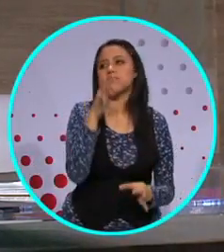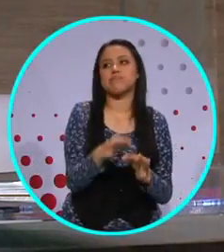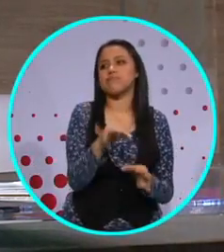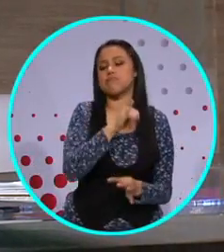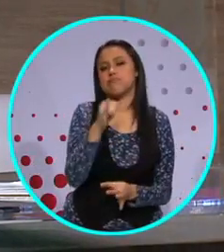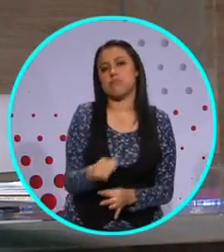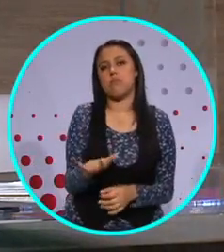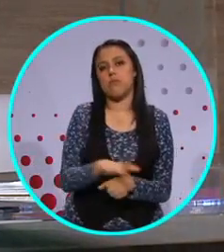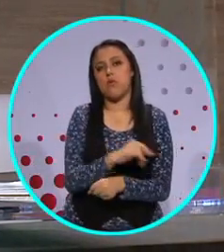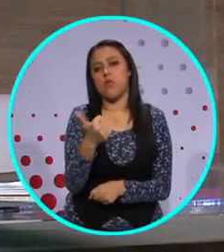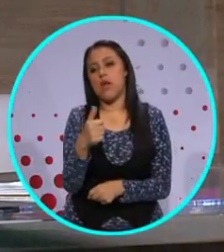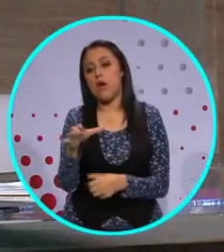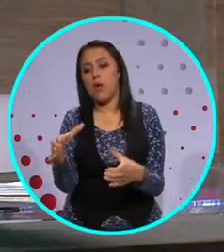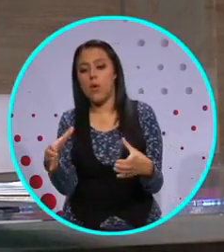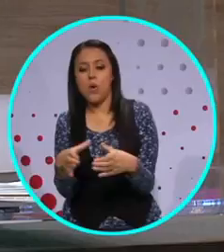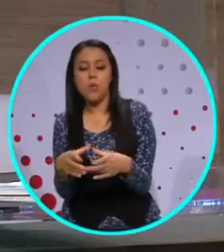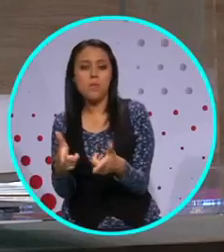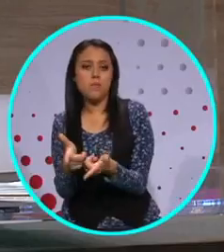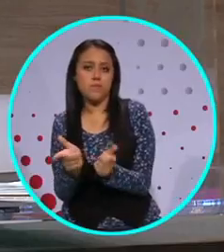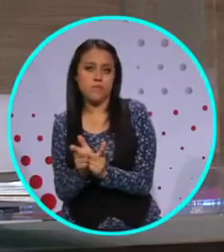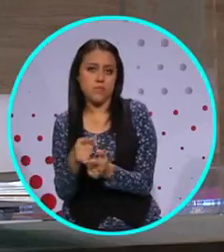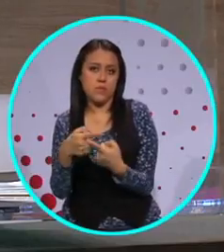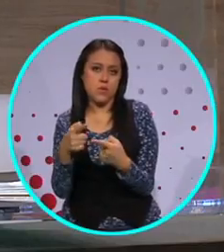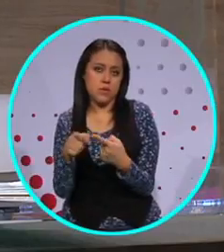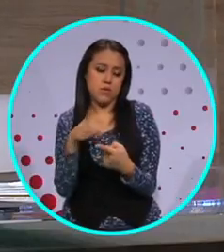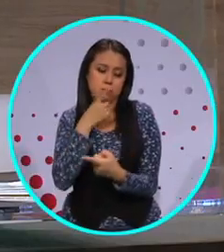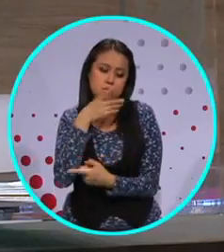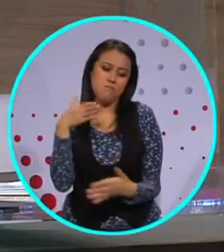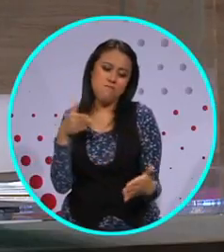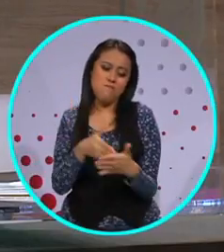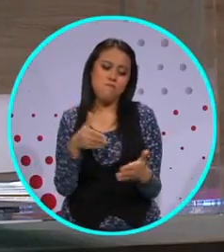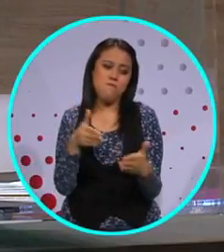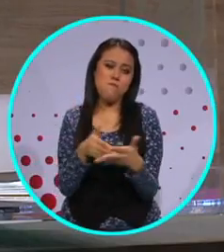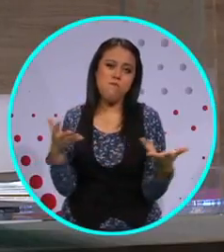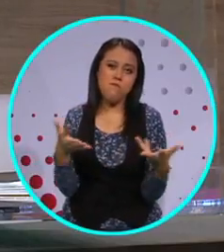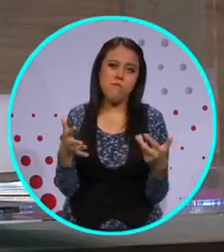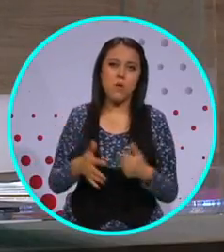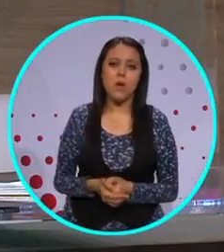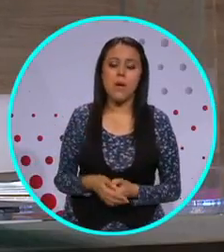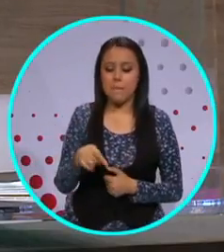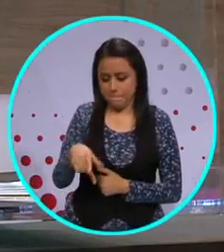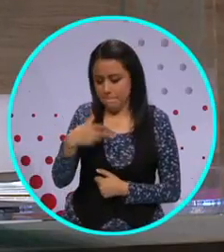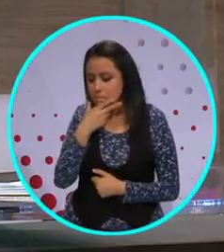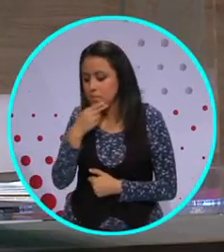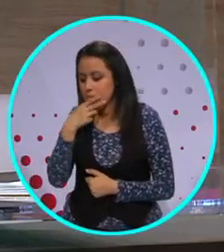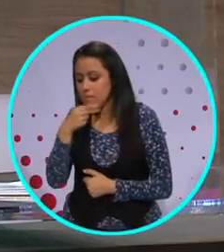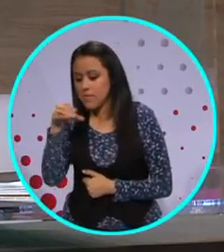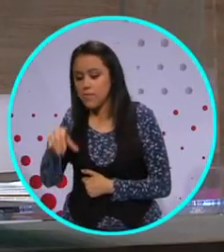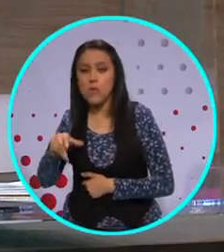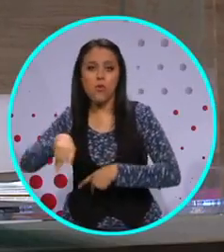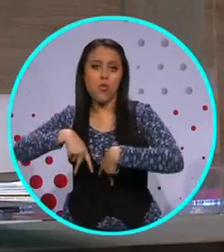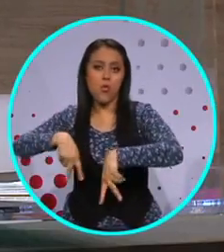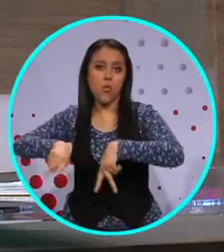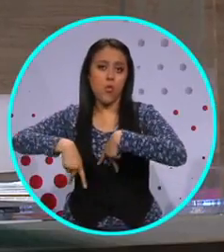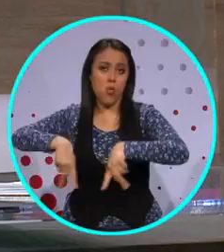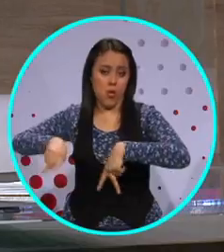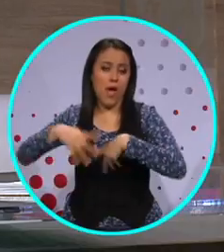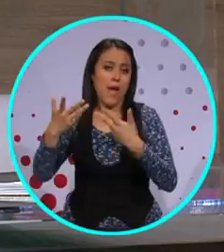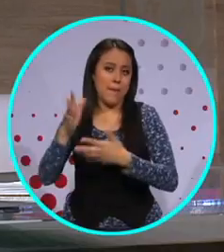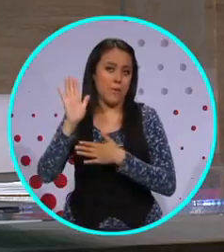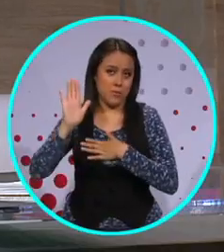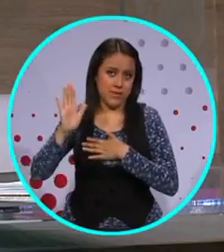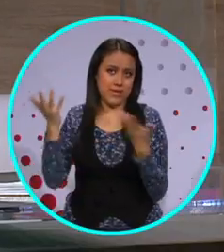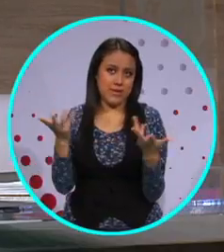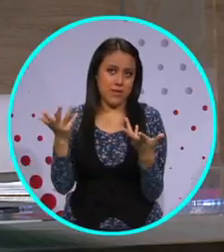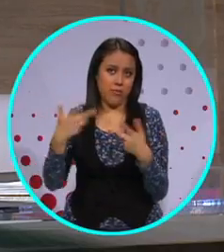pudo porque alguien de otro partido les puso piedras en el camino cuauhtémoc prometía goles y cuando los